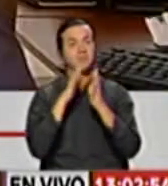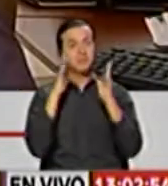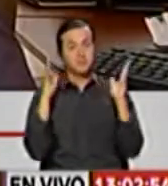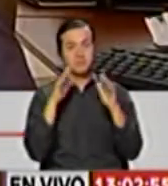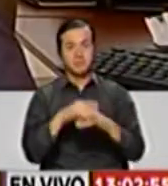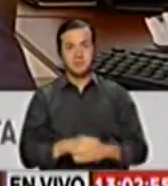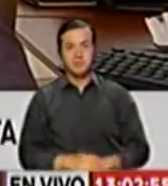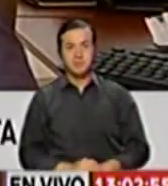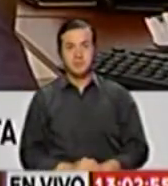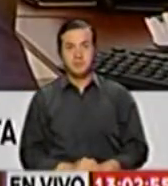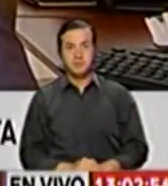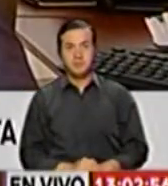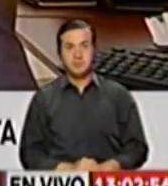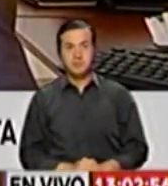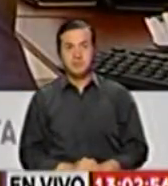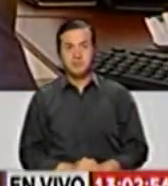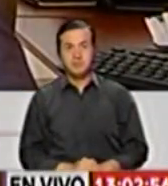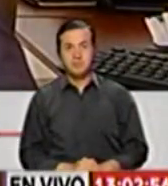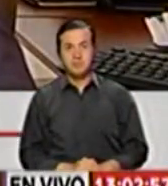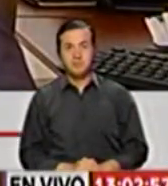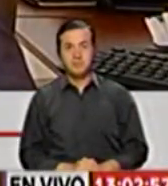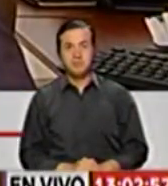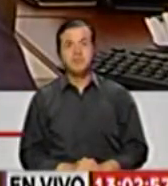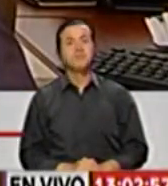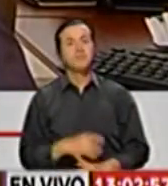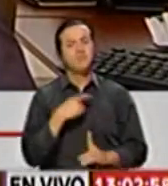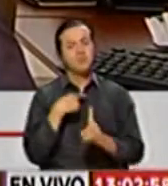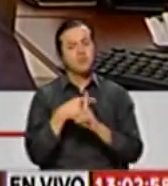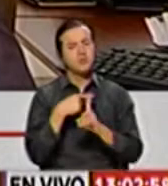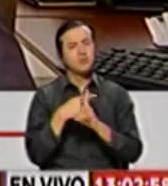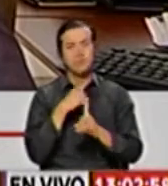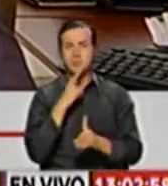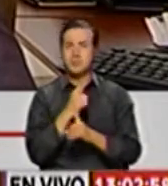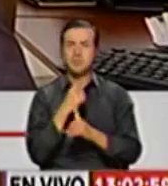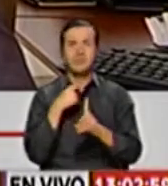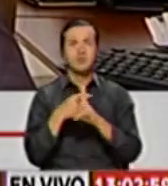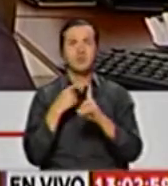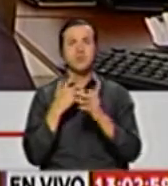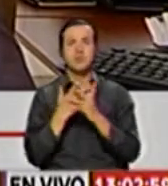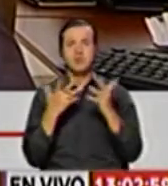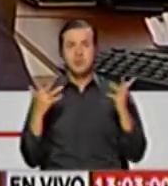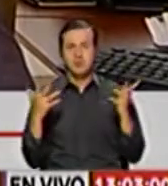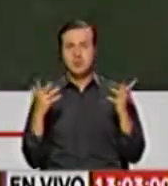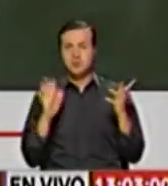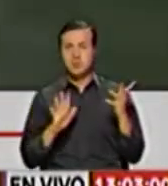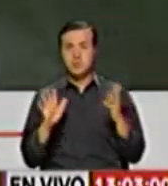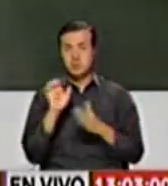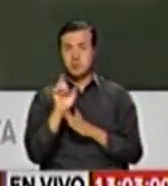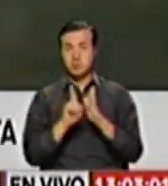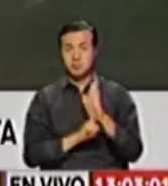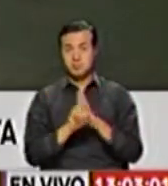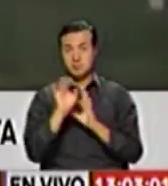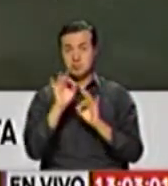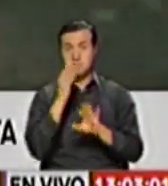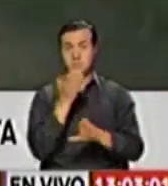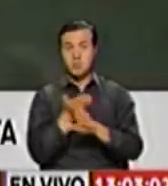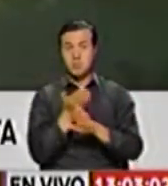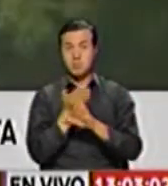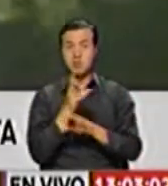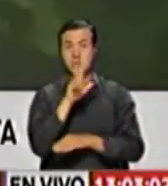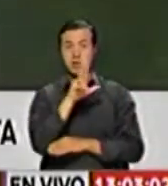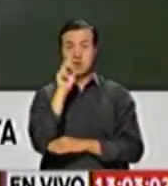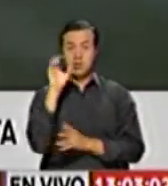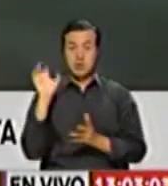país. Suena algo muy positivo para el desarrollo del país. De acuerdo a la propuesta, más de